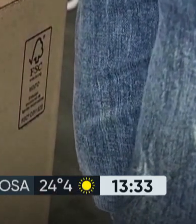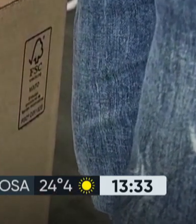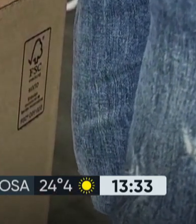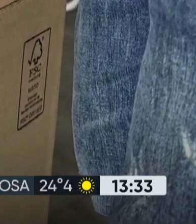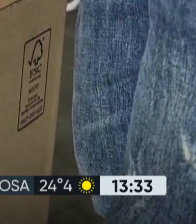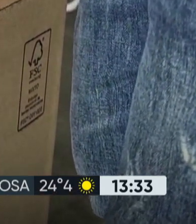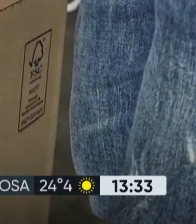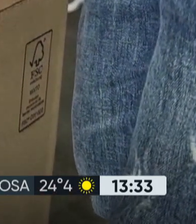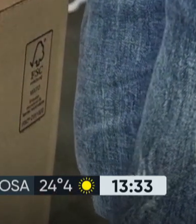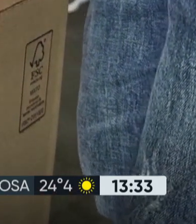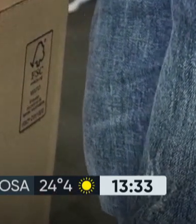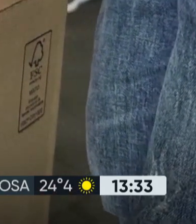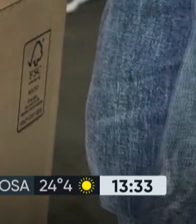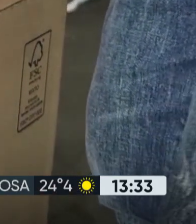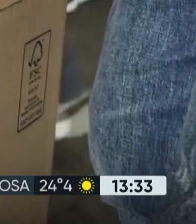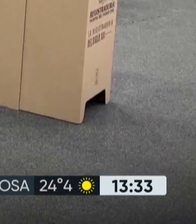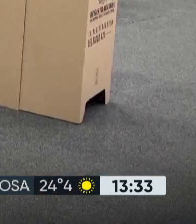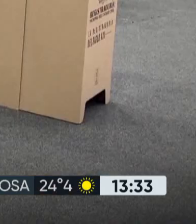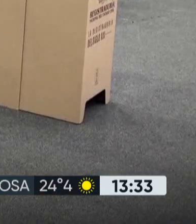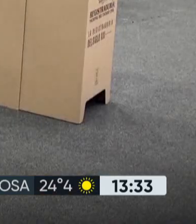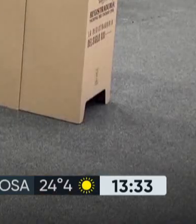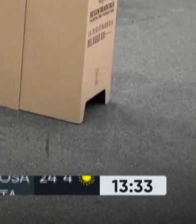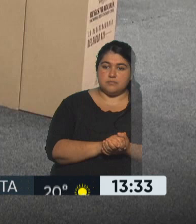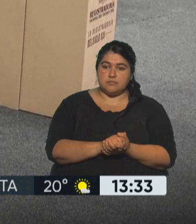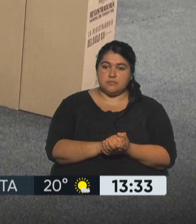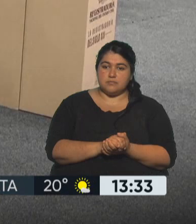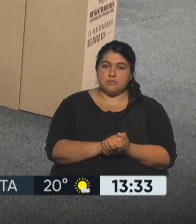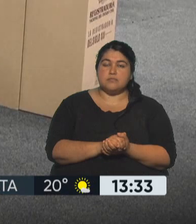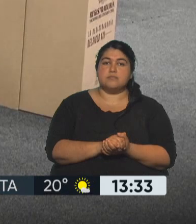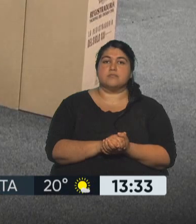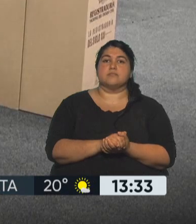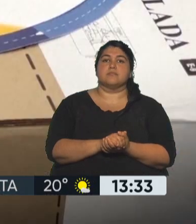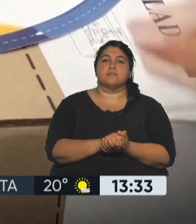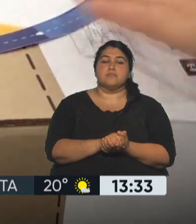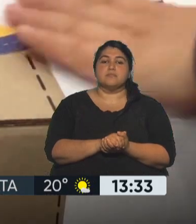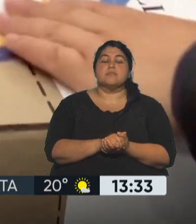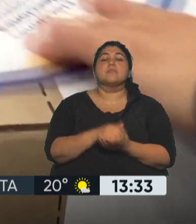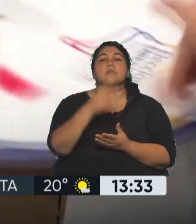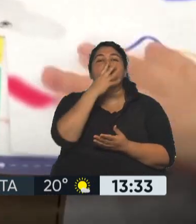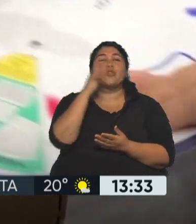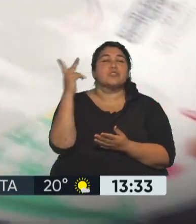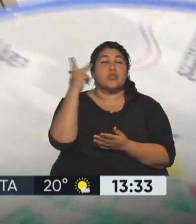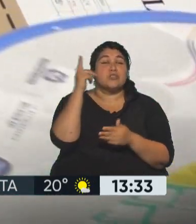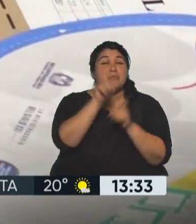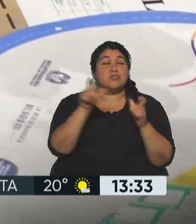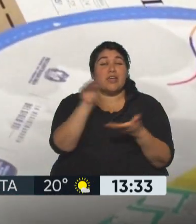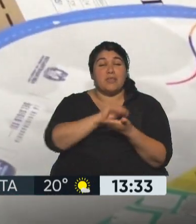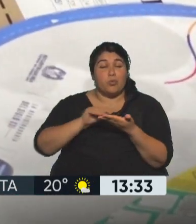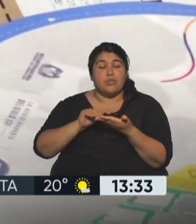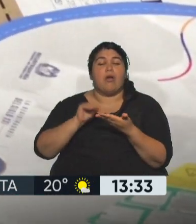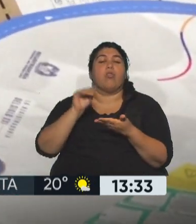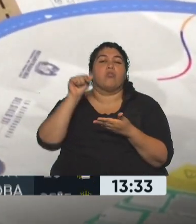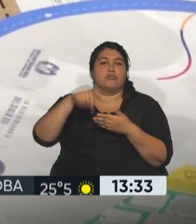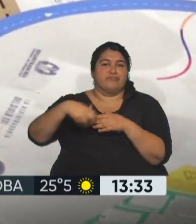regionales de Colombia, en la que se eligieron a los gobernadores de los 32 departamentos del país, a 418 diputados de las asambleas